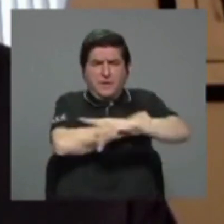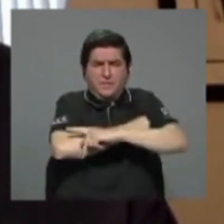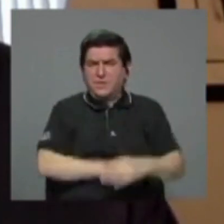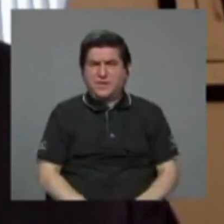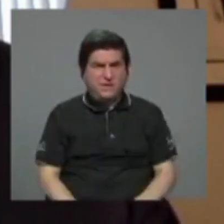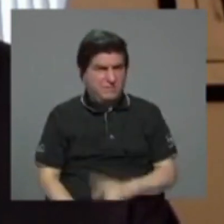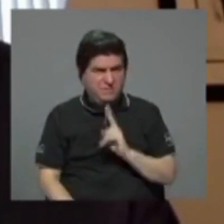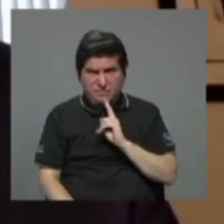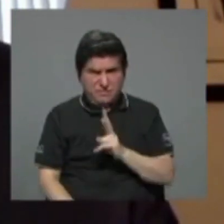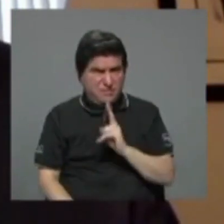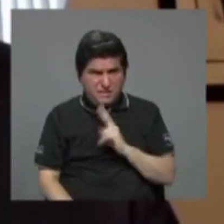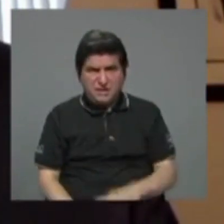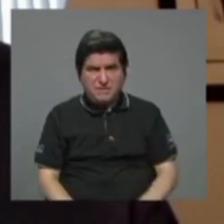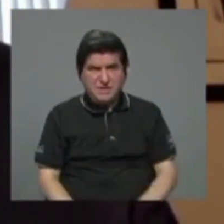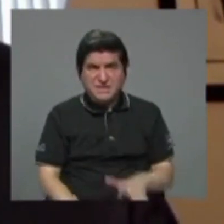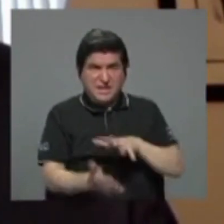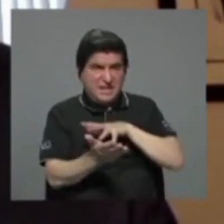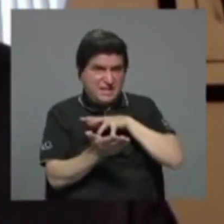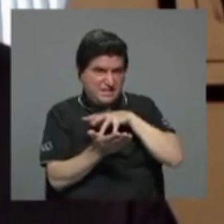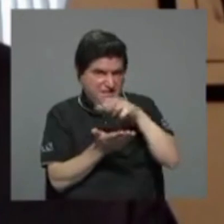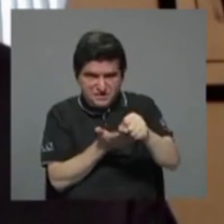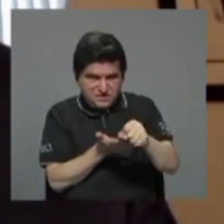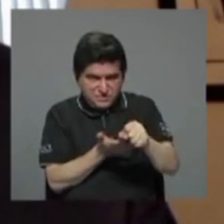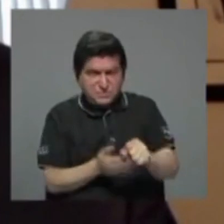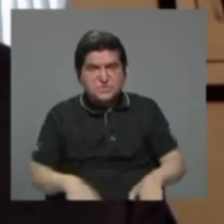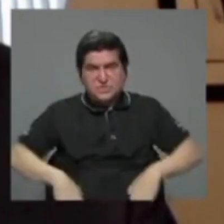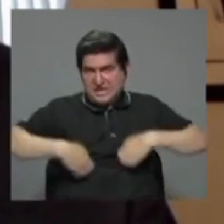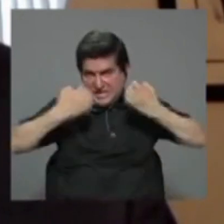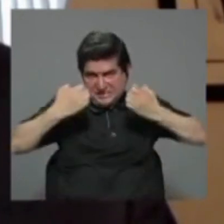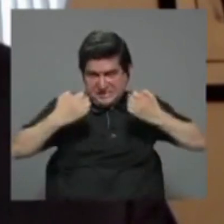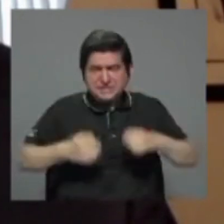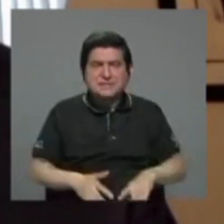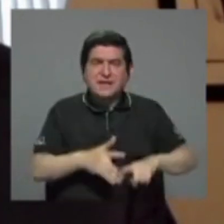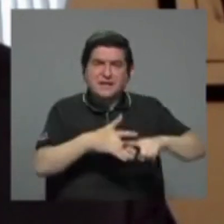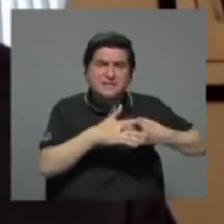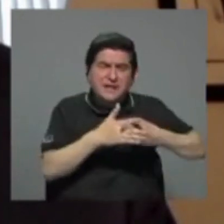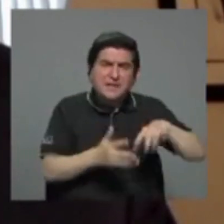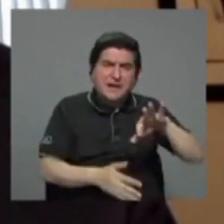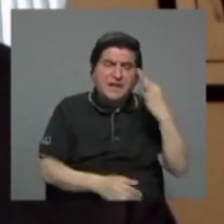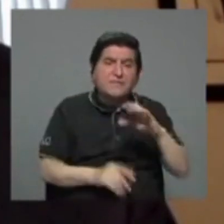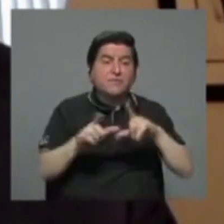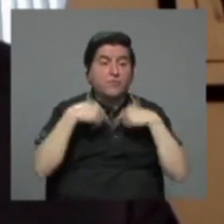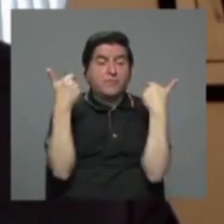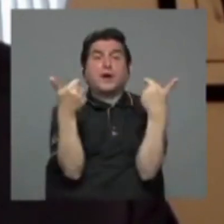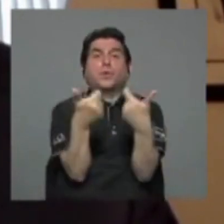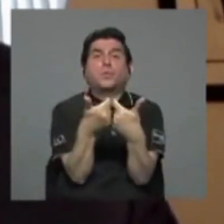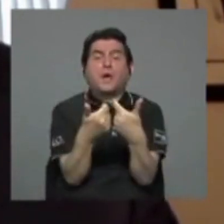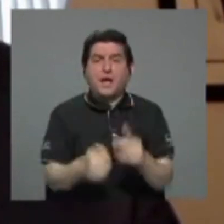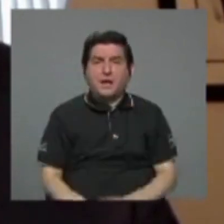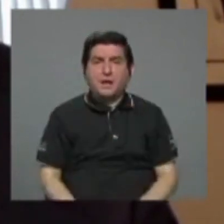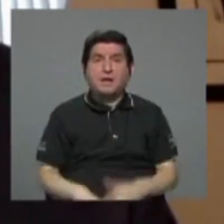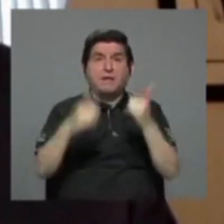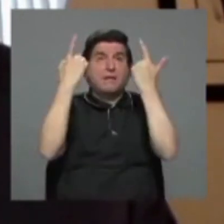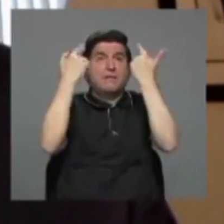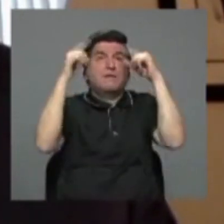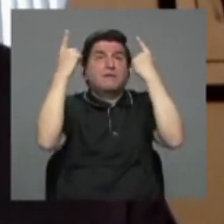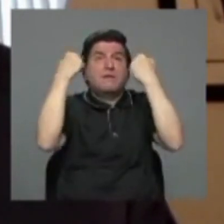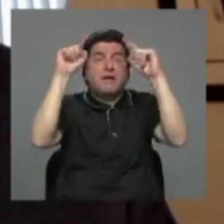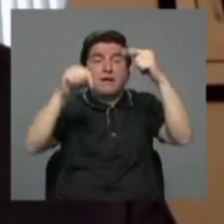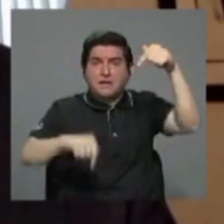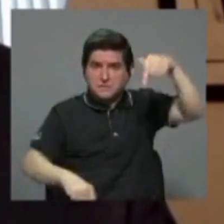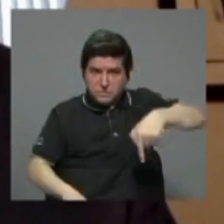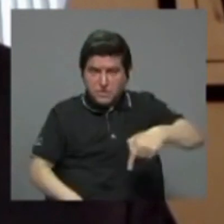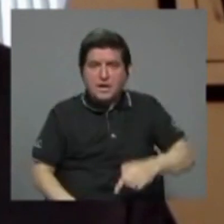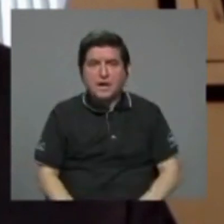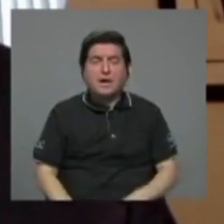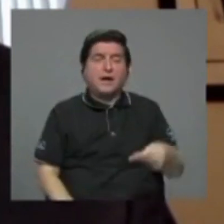realmente los desastres, en la medida en que existan, se arreglan de una manera colectiva, y los logros que hemos tenido a lo